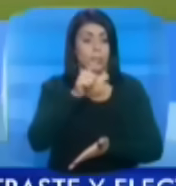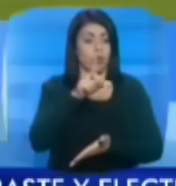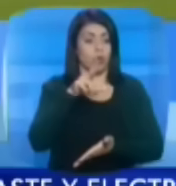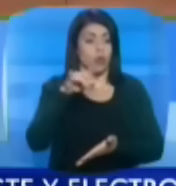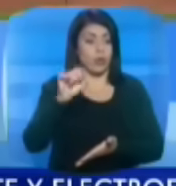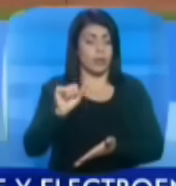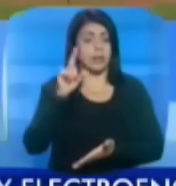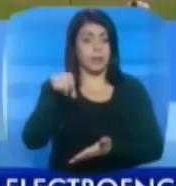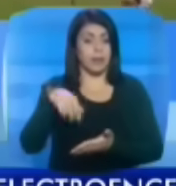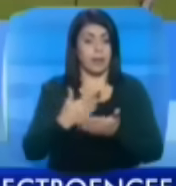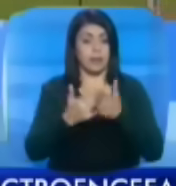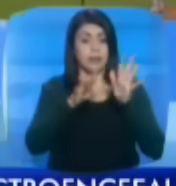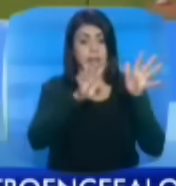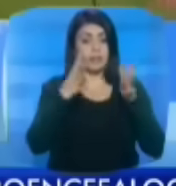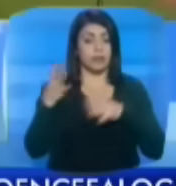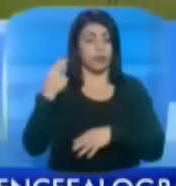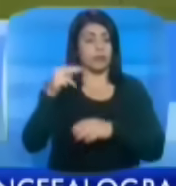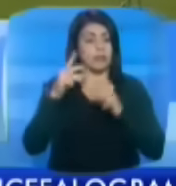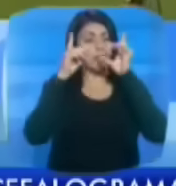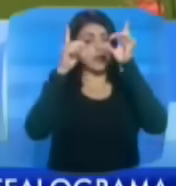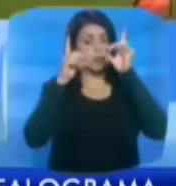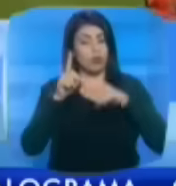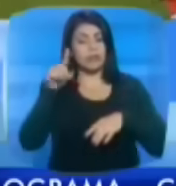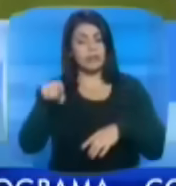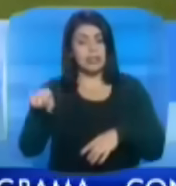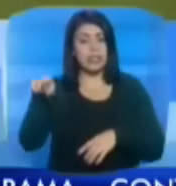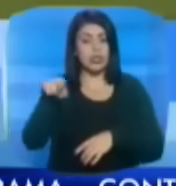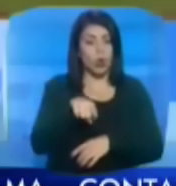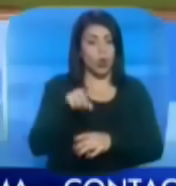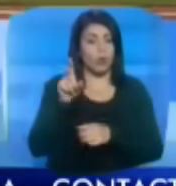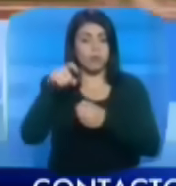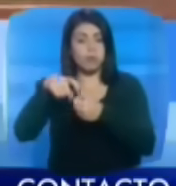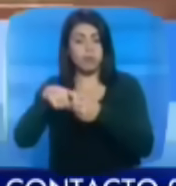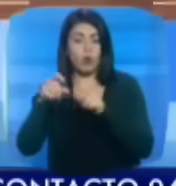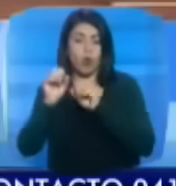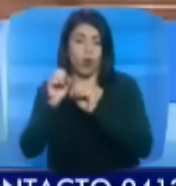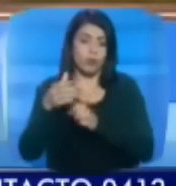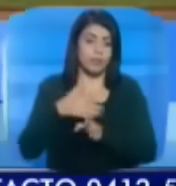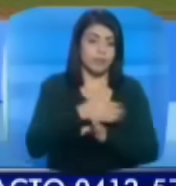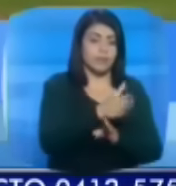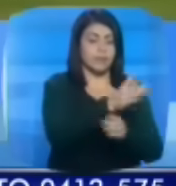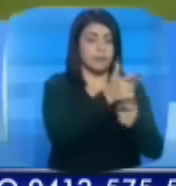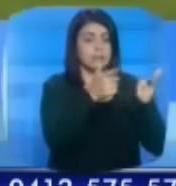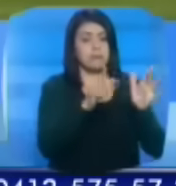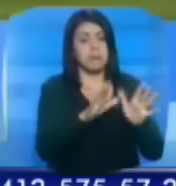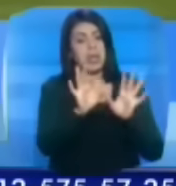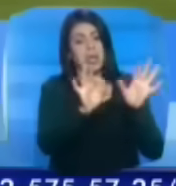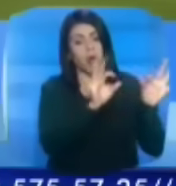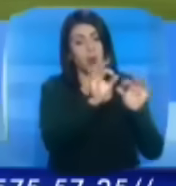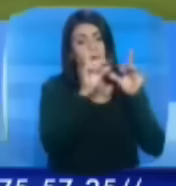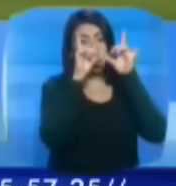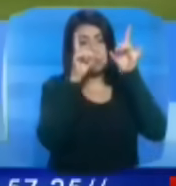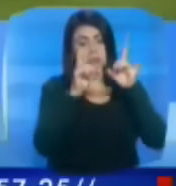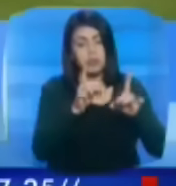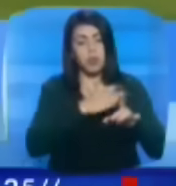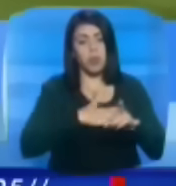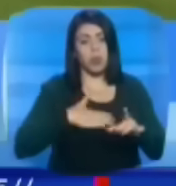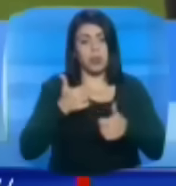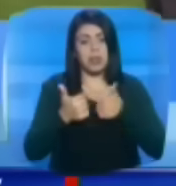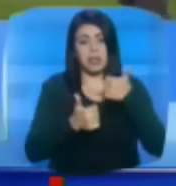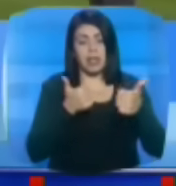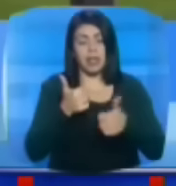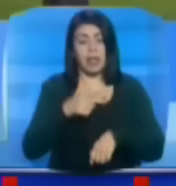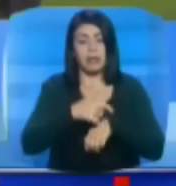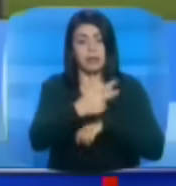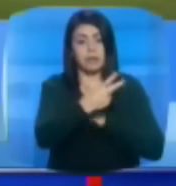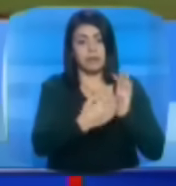Aparicio tiene hasta el 19 de noviembre para decidir si toma esta oferta o toma el camino de la agencia libre para decidir en qué equipo jugará en